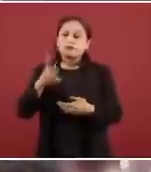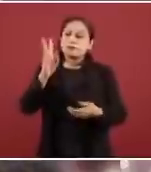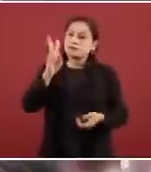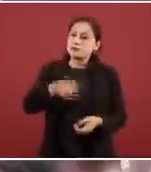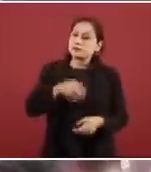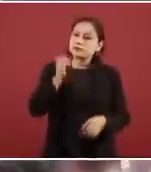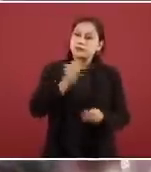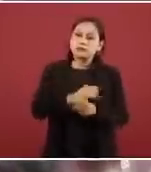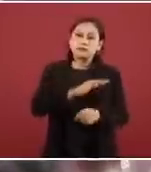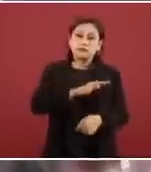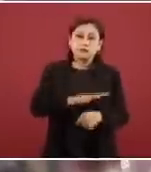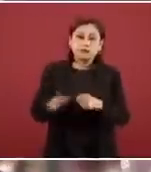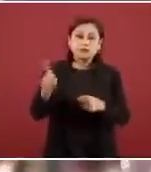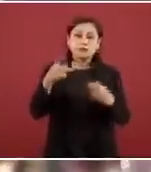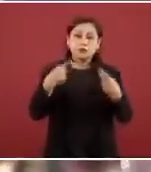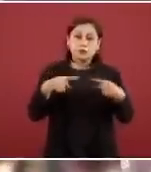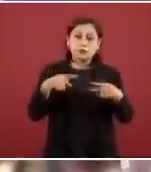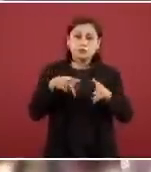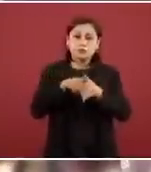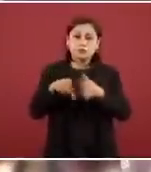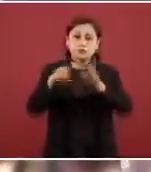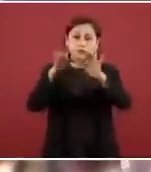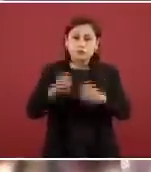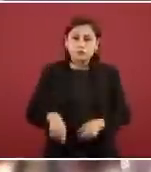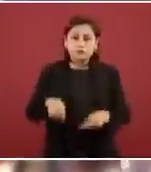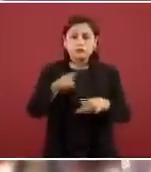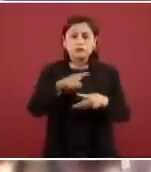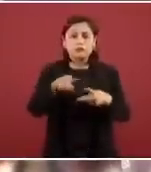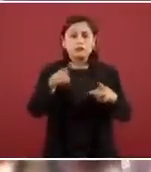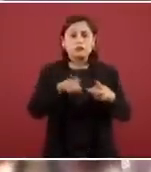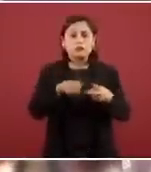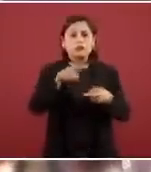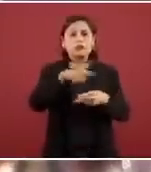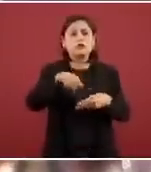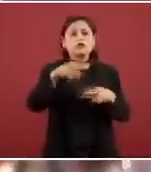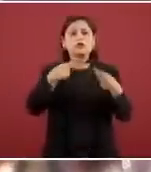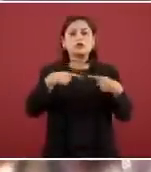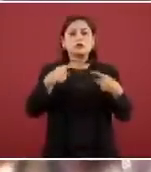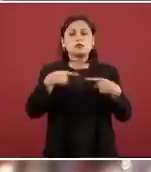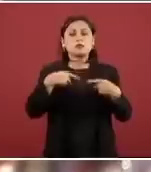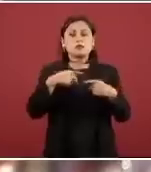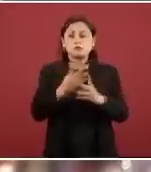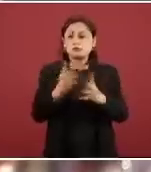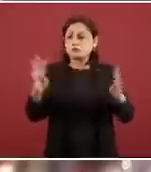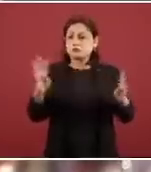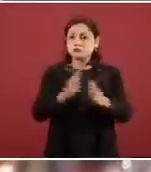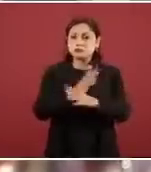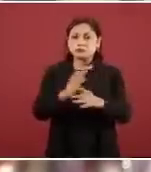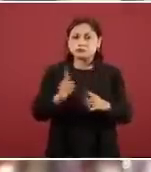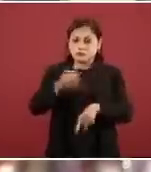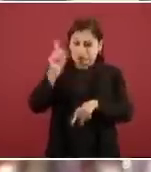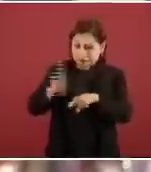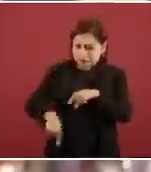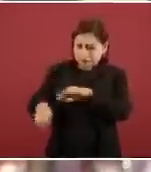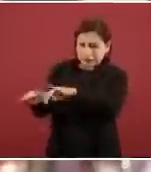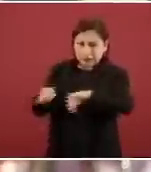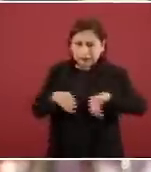para los pobladores de Aldama, ¿por qué no se ha desmantelado ninguna de las trincheras de donde